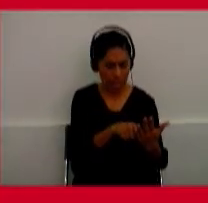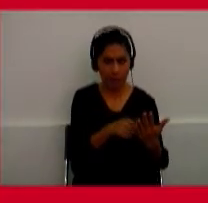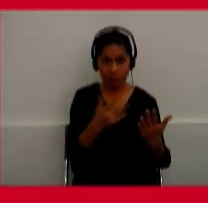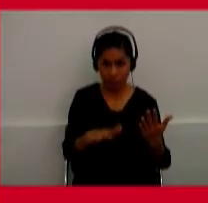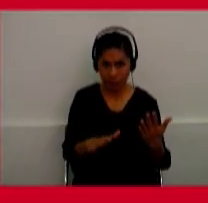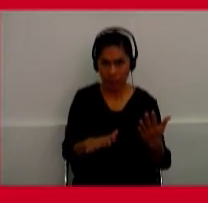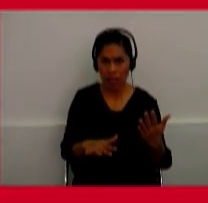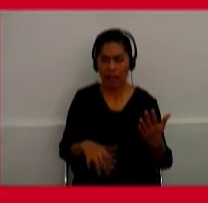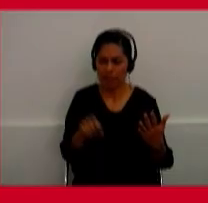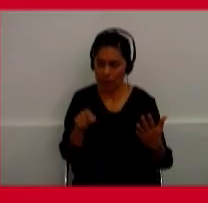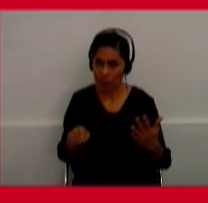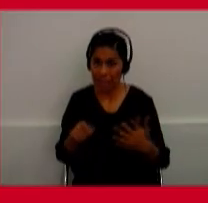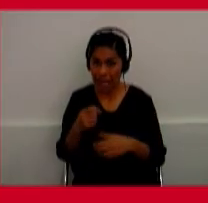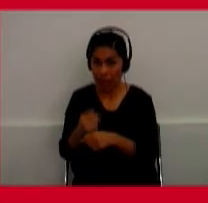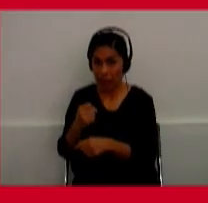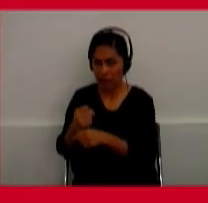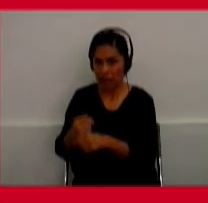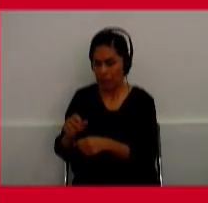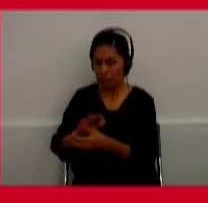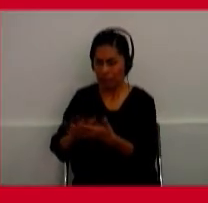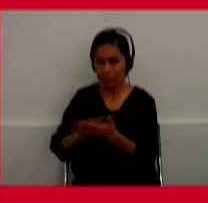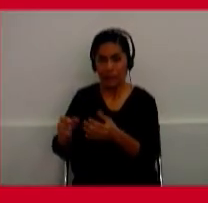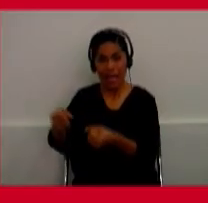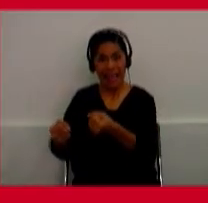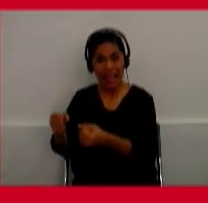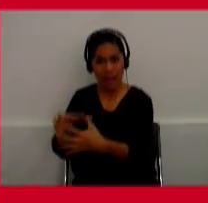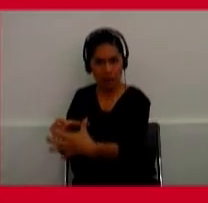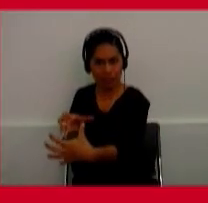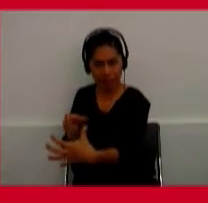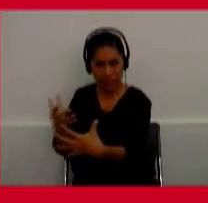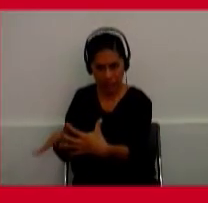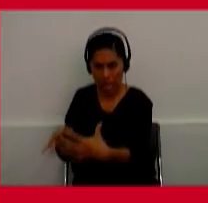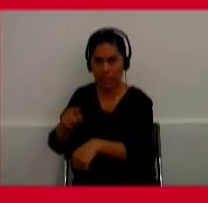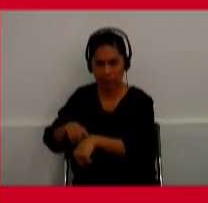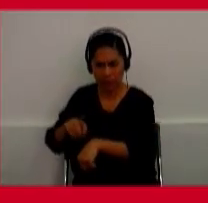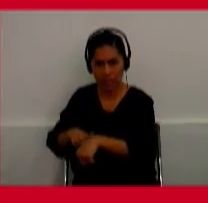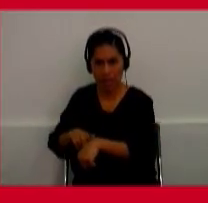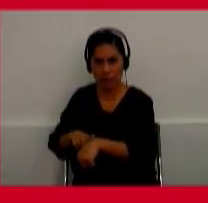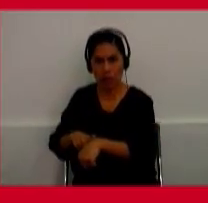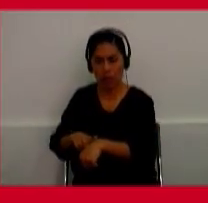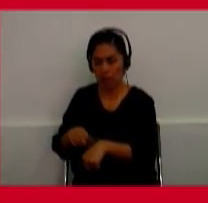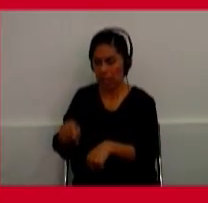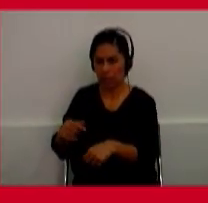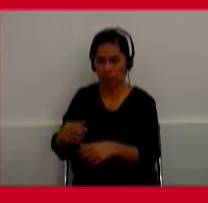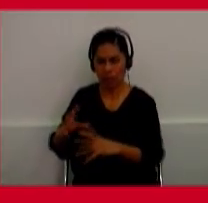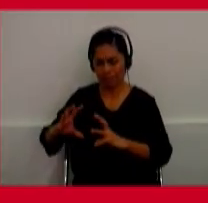llegado a su PCR, que también lo tenemos por cambio, y luego íbamos a integrarlo con